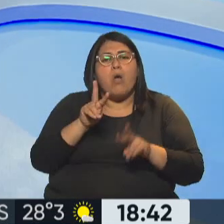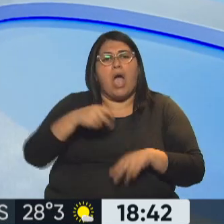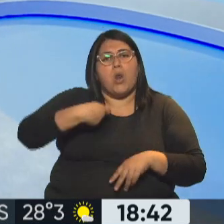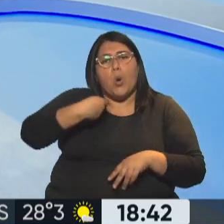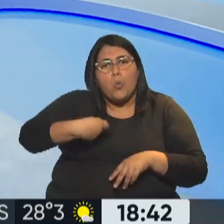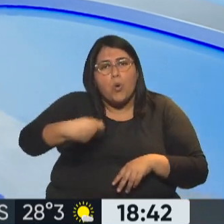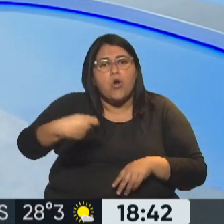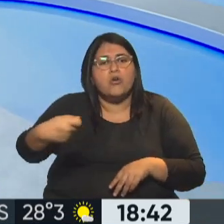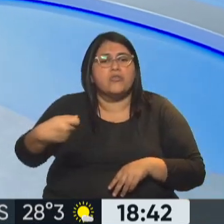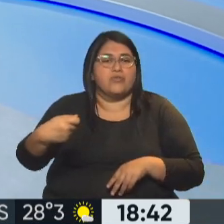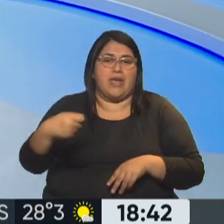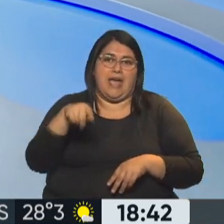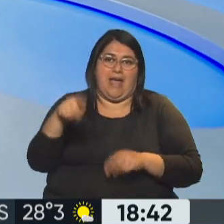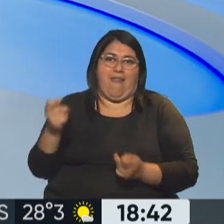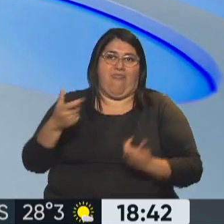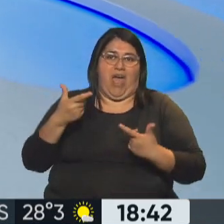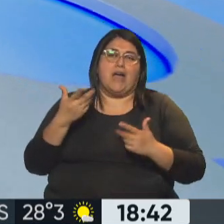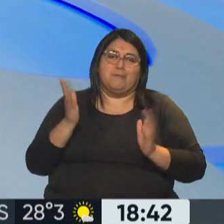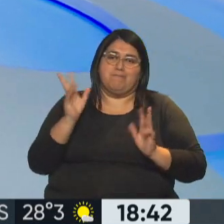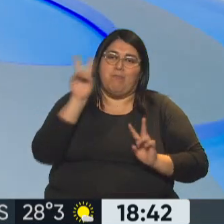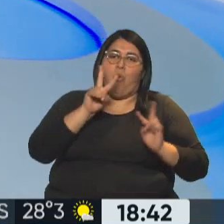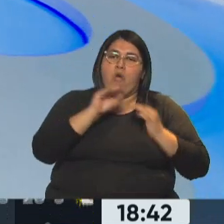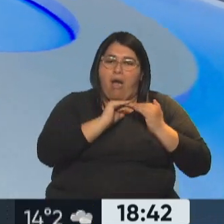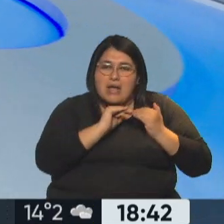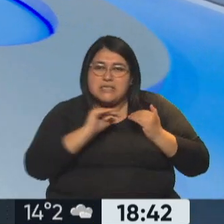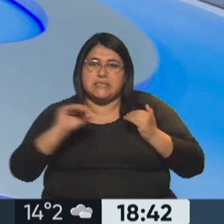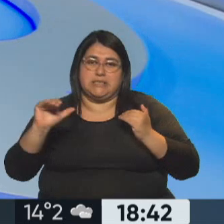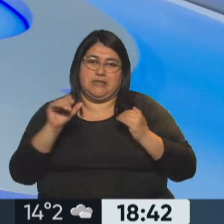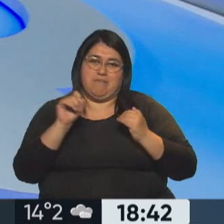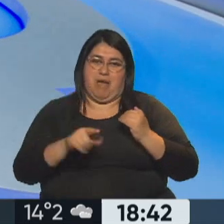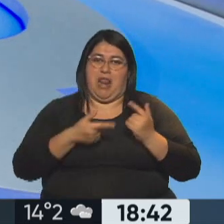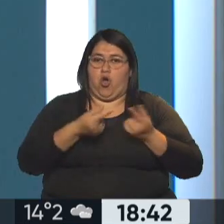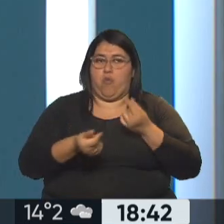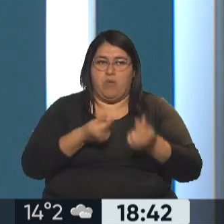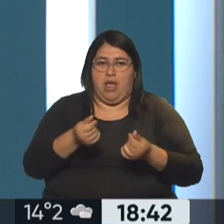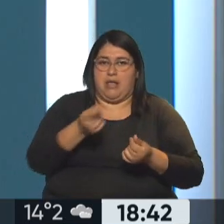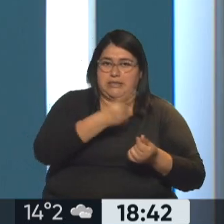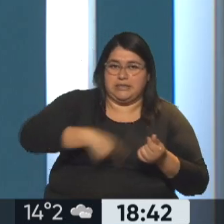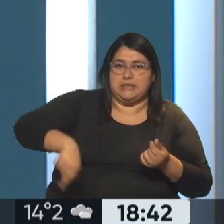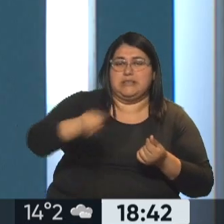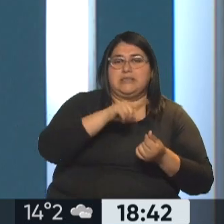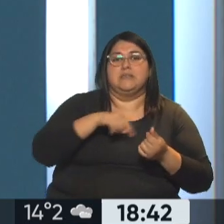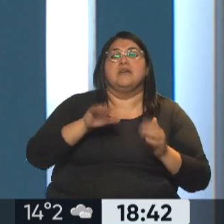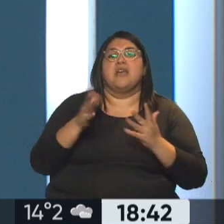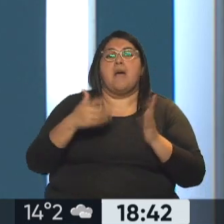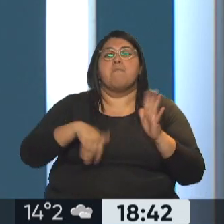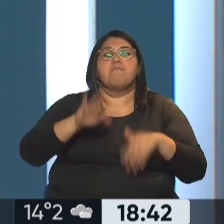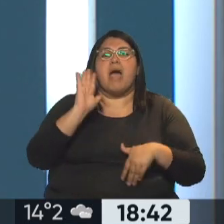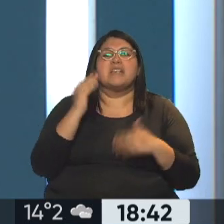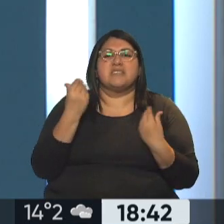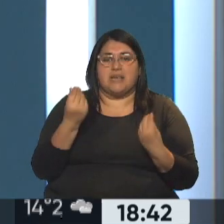cuotas trae cierta estabilidad en la sociedad, ¿sí? En los consumidores, cierta estabilidad en lo que se puede